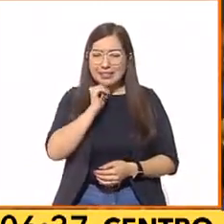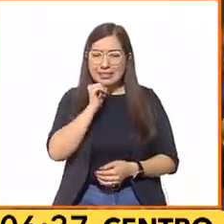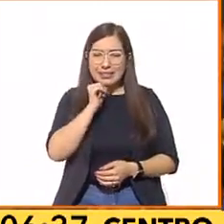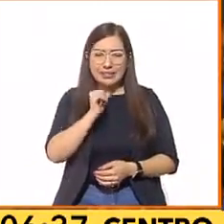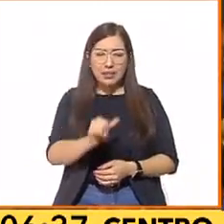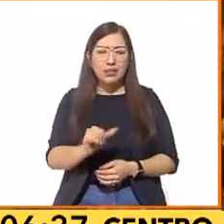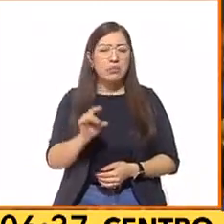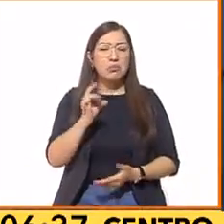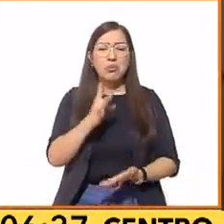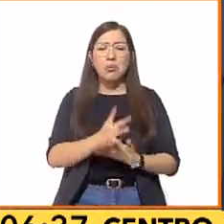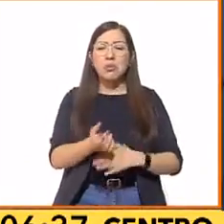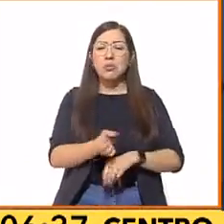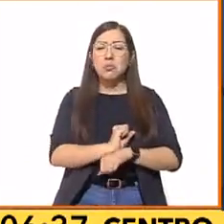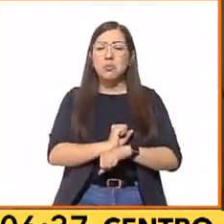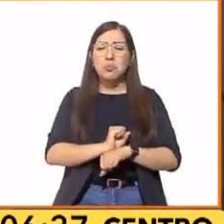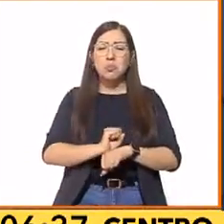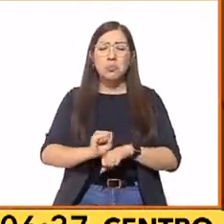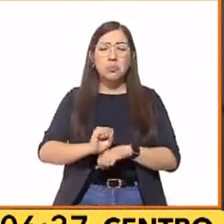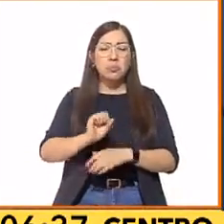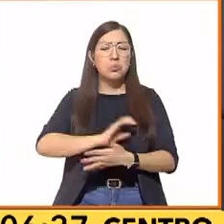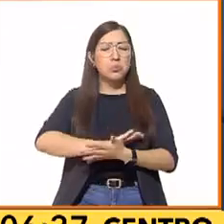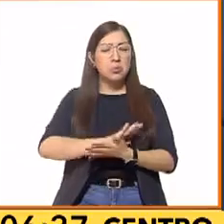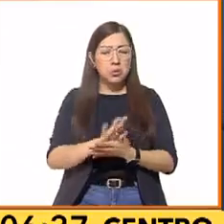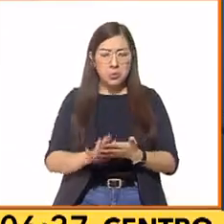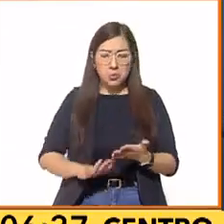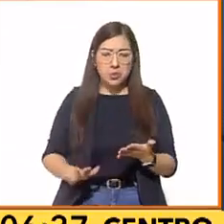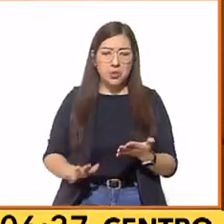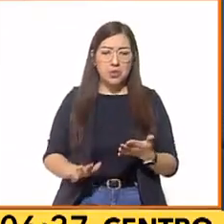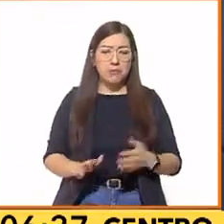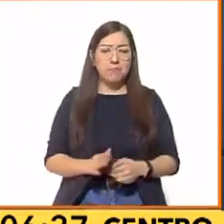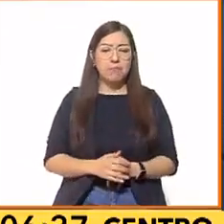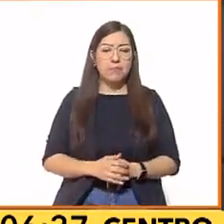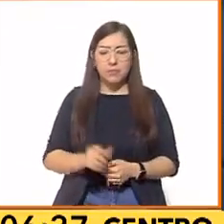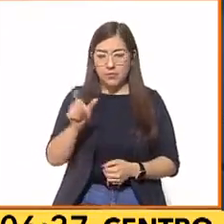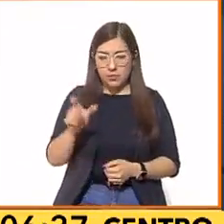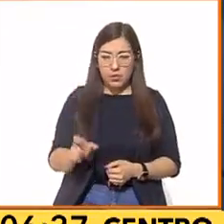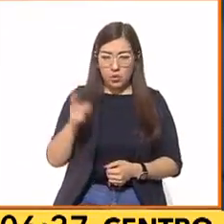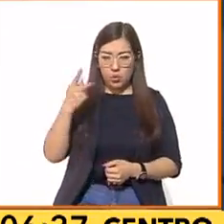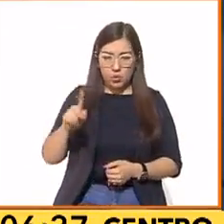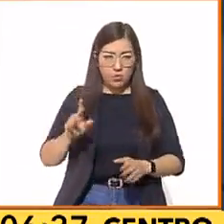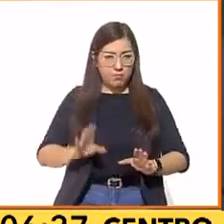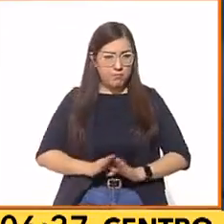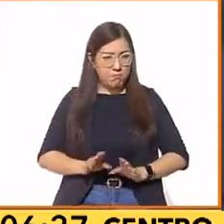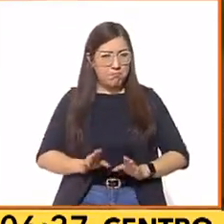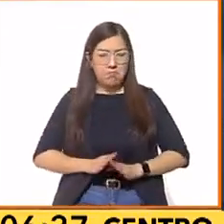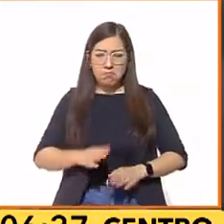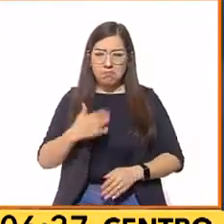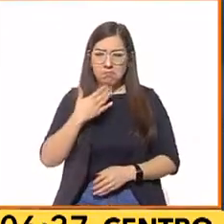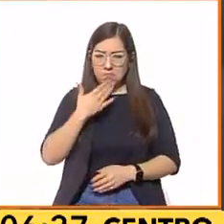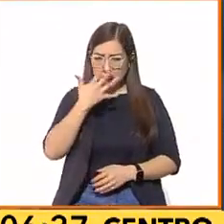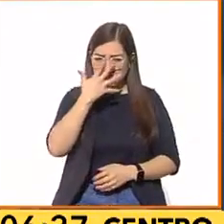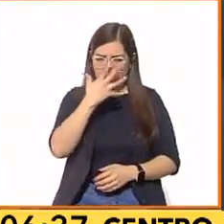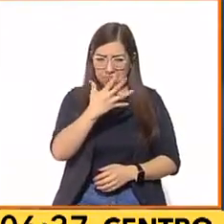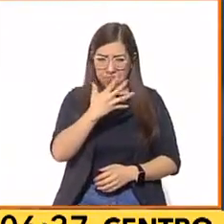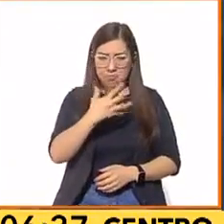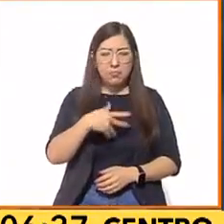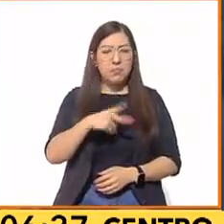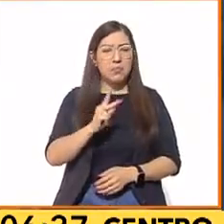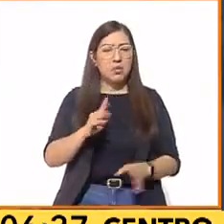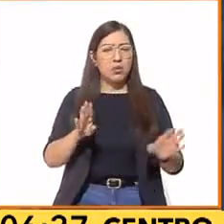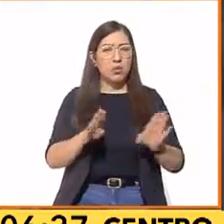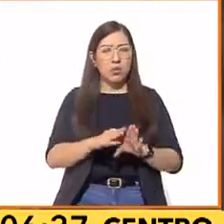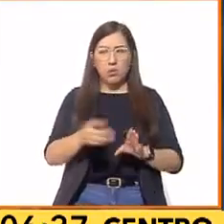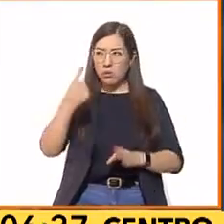la sencillez y la humildad, el tener una personalidad adusta, pero un carácter